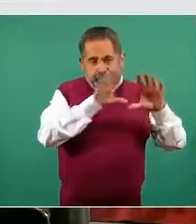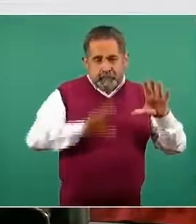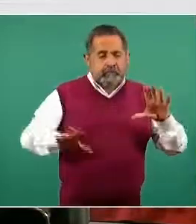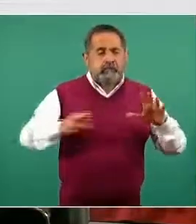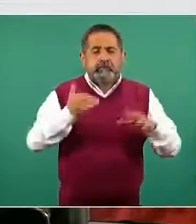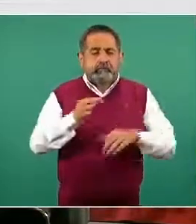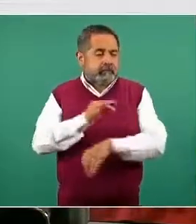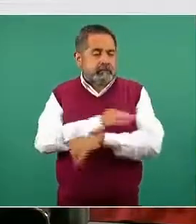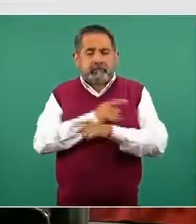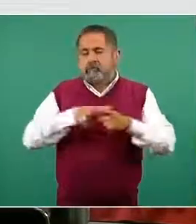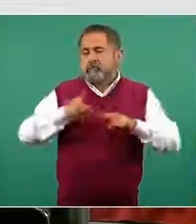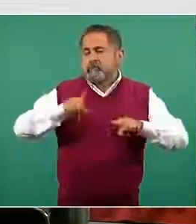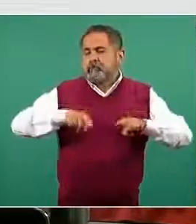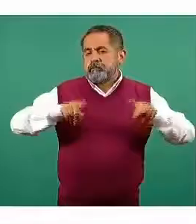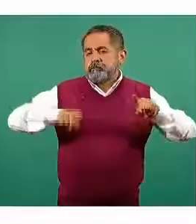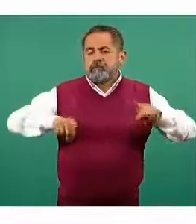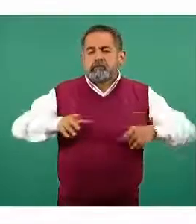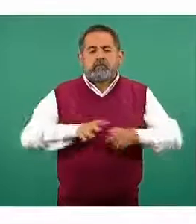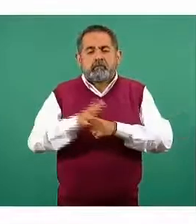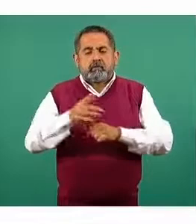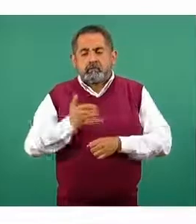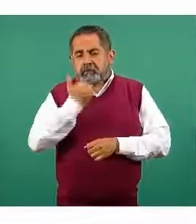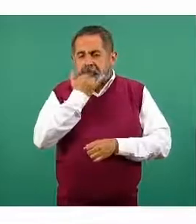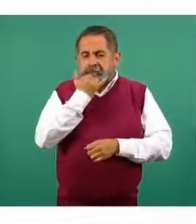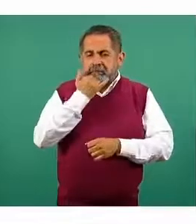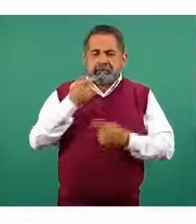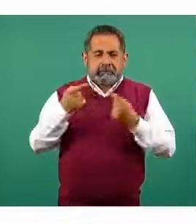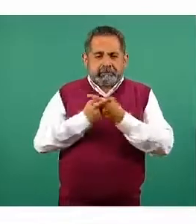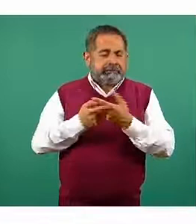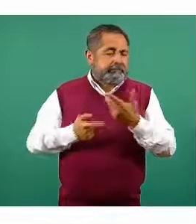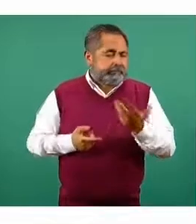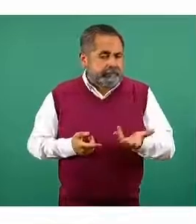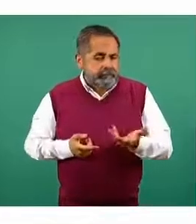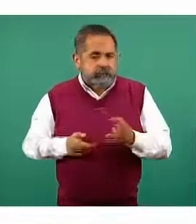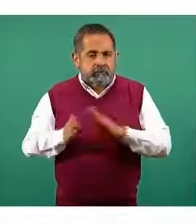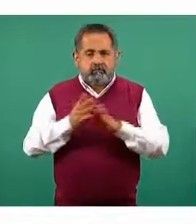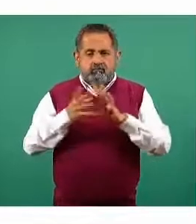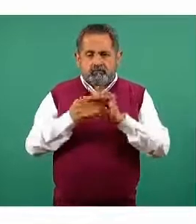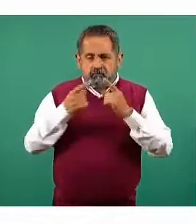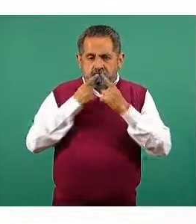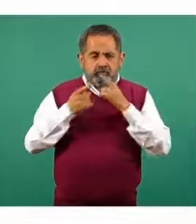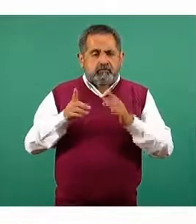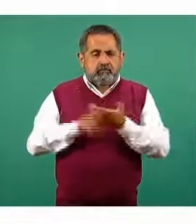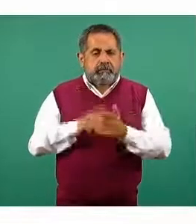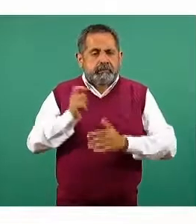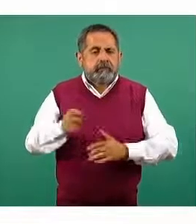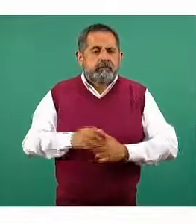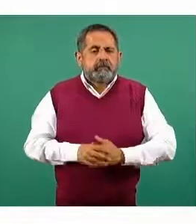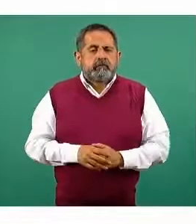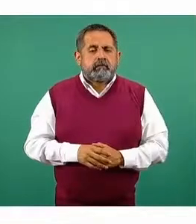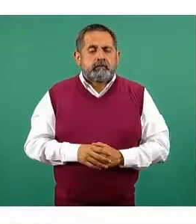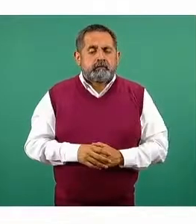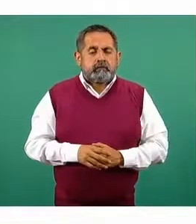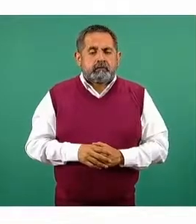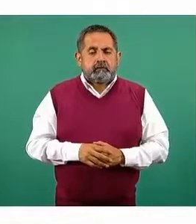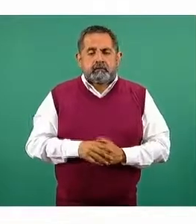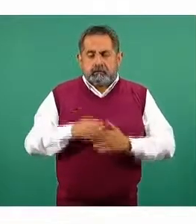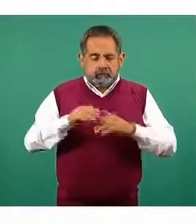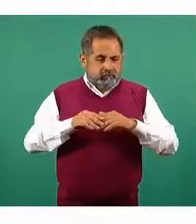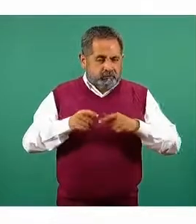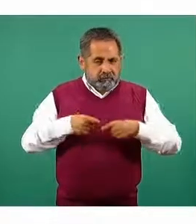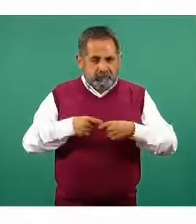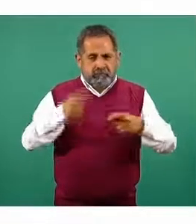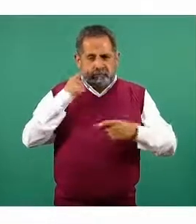que se aplican en nuestro país e inclusive fuera de nuestro país, ¿no? Con una